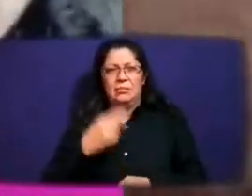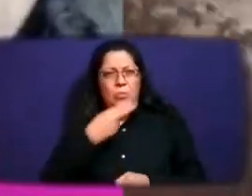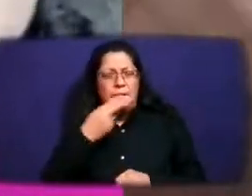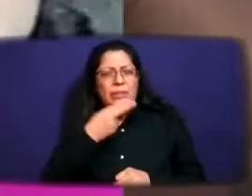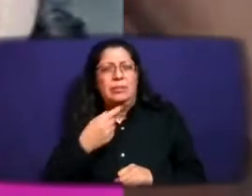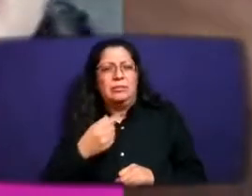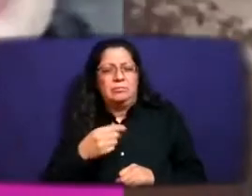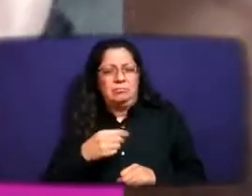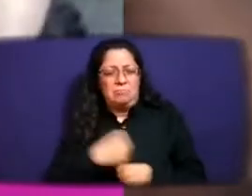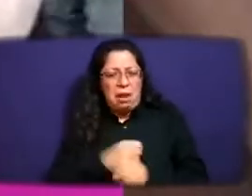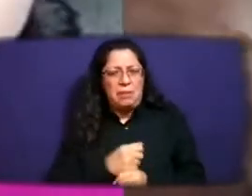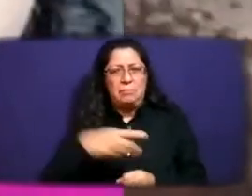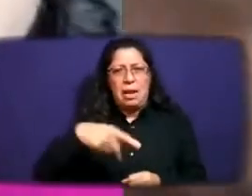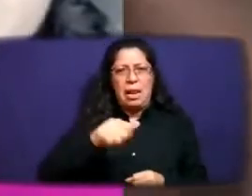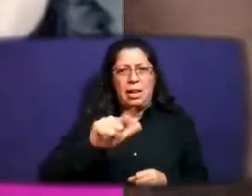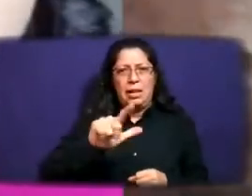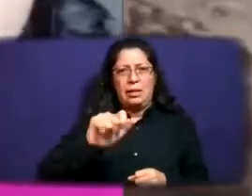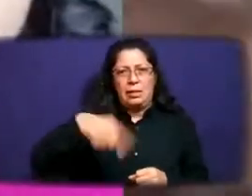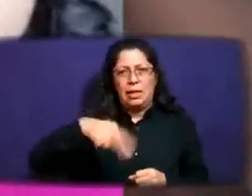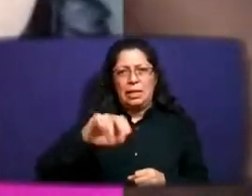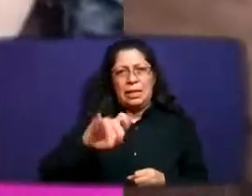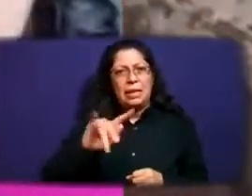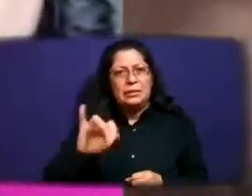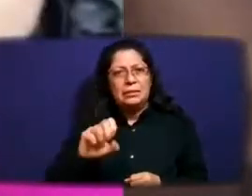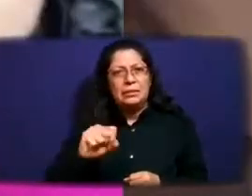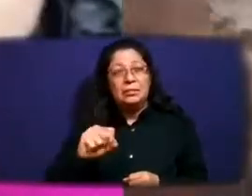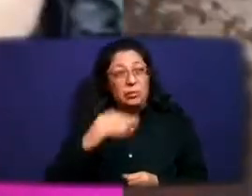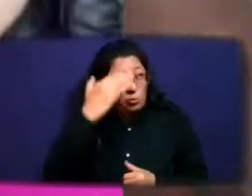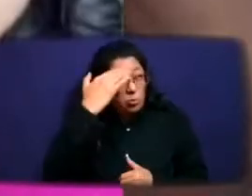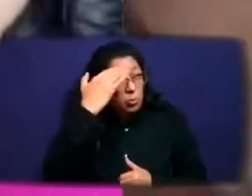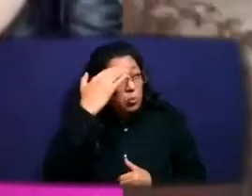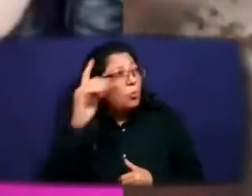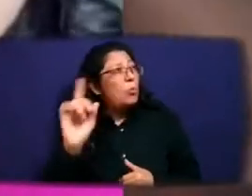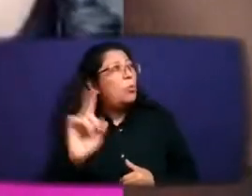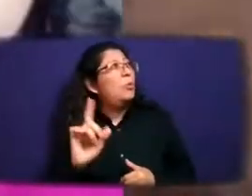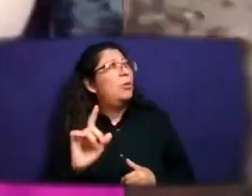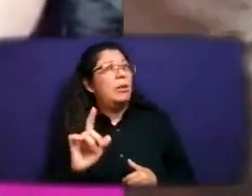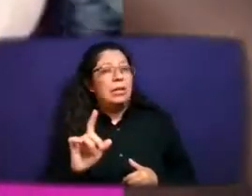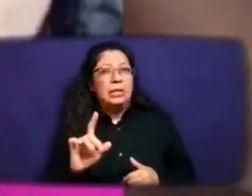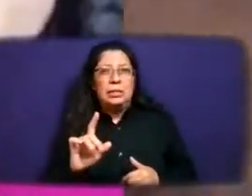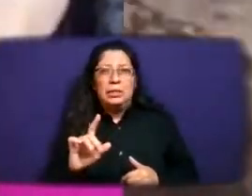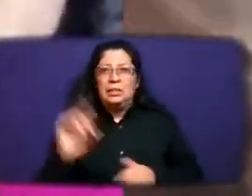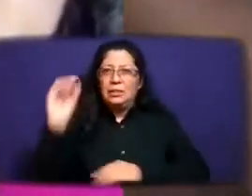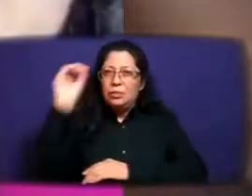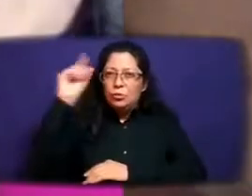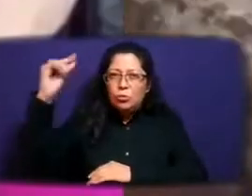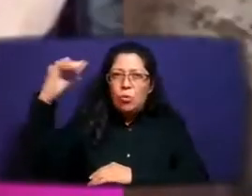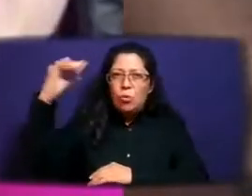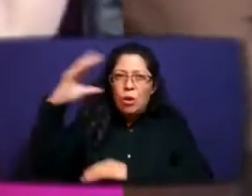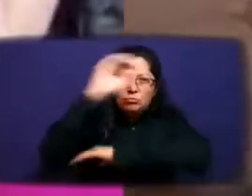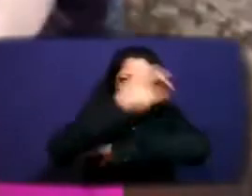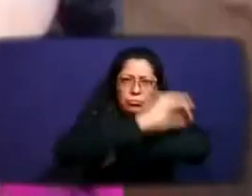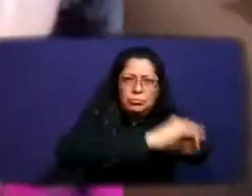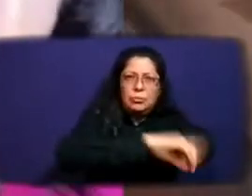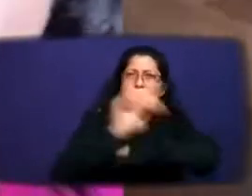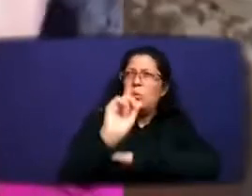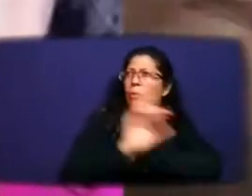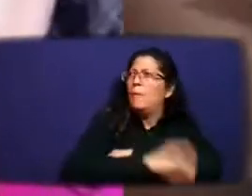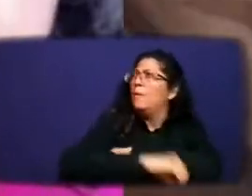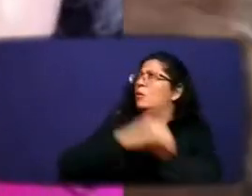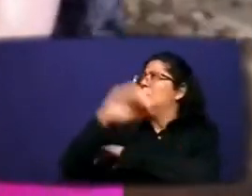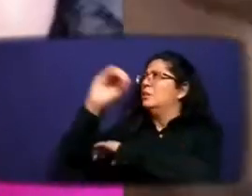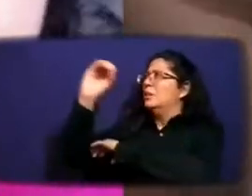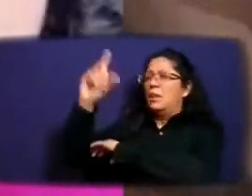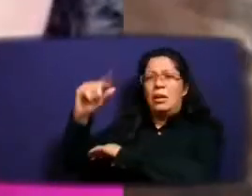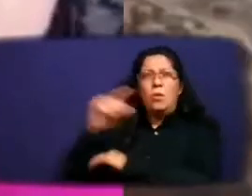saber ¿dónde se mete y sale el sol? ¿Dónde están las montañas? ¿En qué